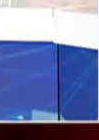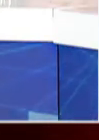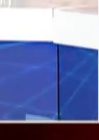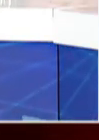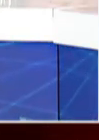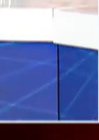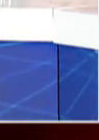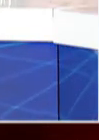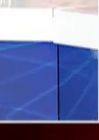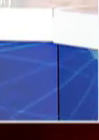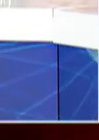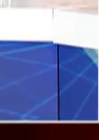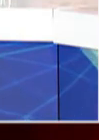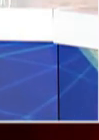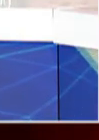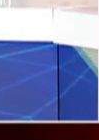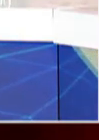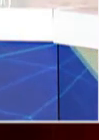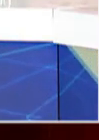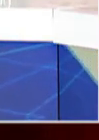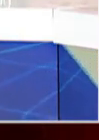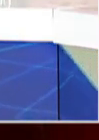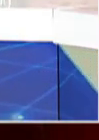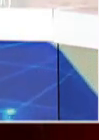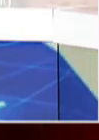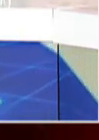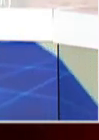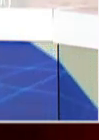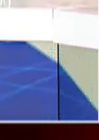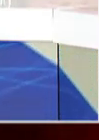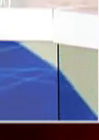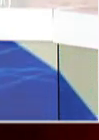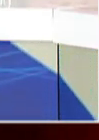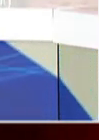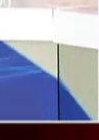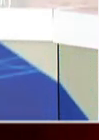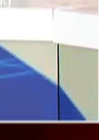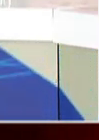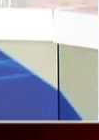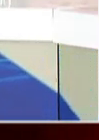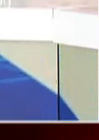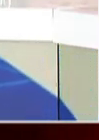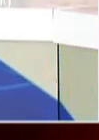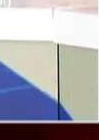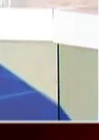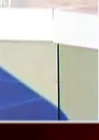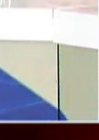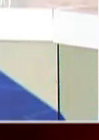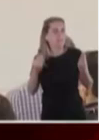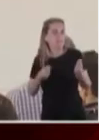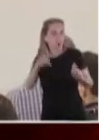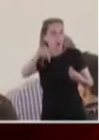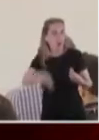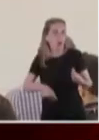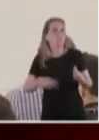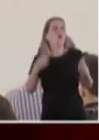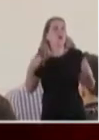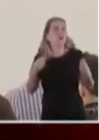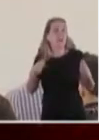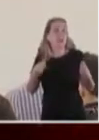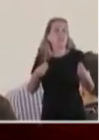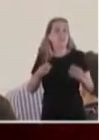cuando usted desconoce el fallo de la corte es un delito o sea